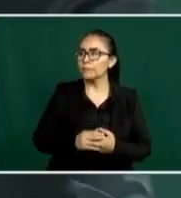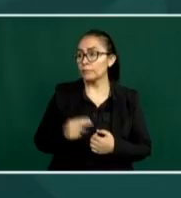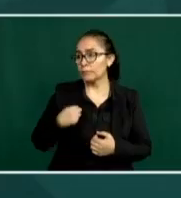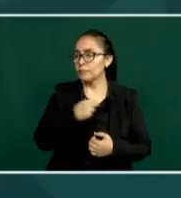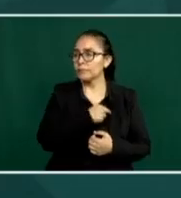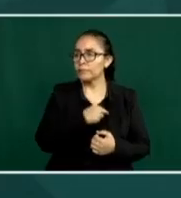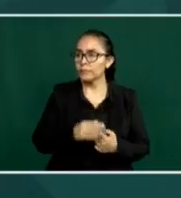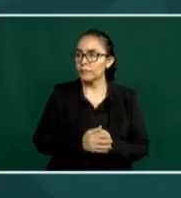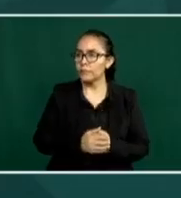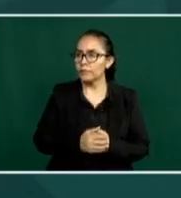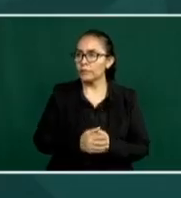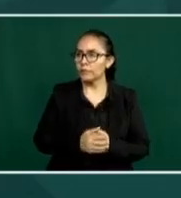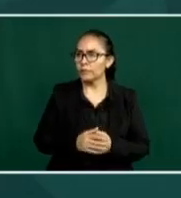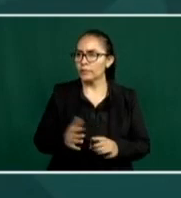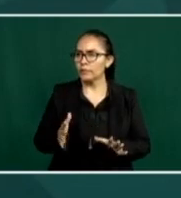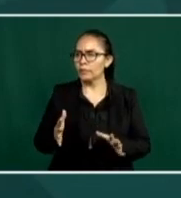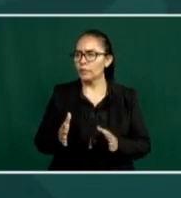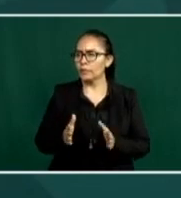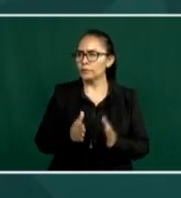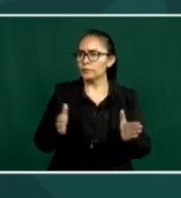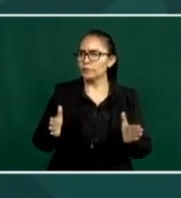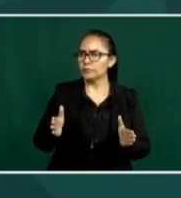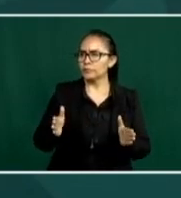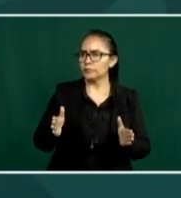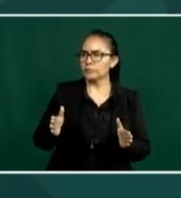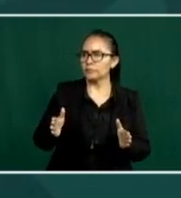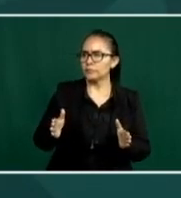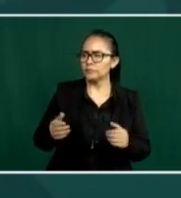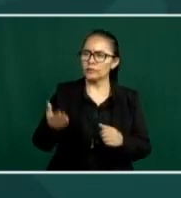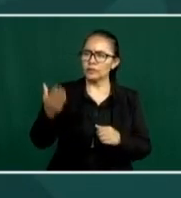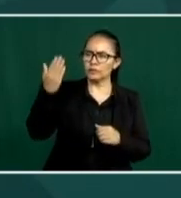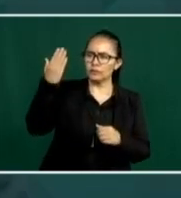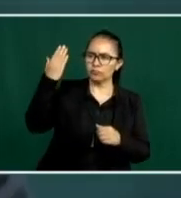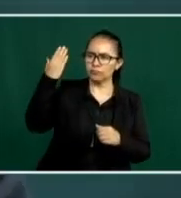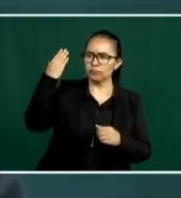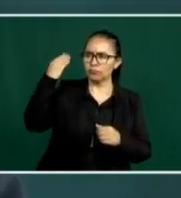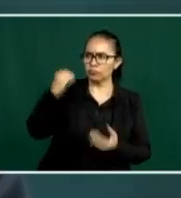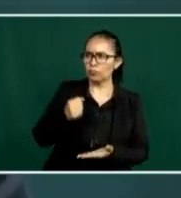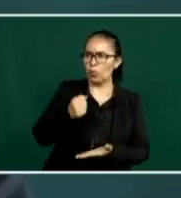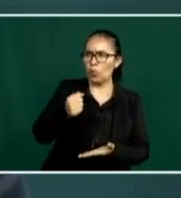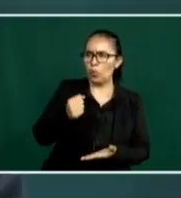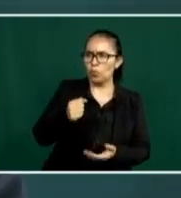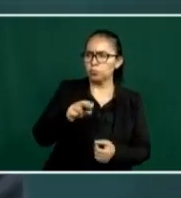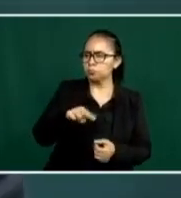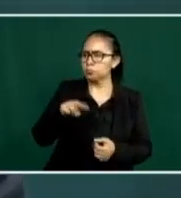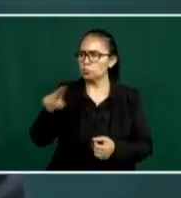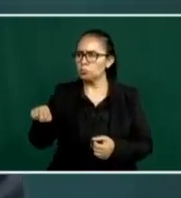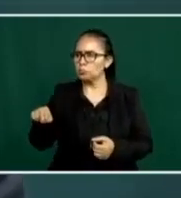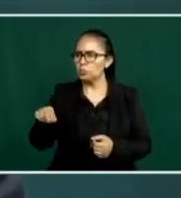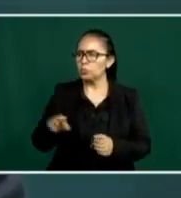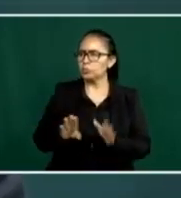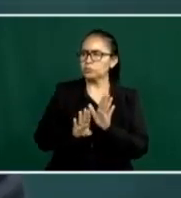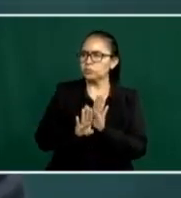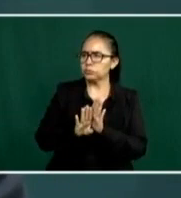Nosotros durante el periodo neoliberal padecimos de dos cosas: ni hubo crecimiento,